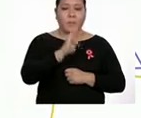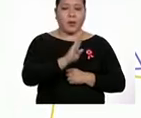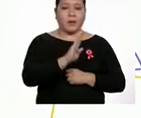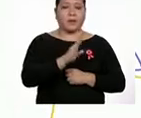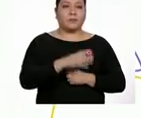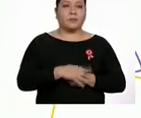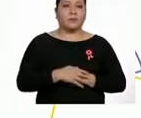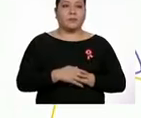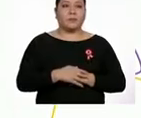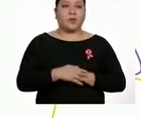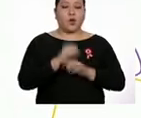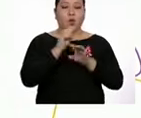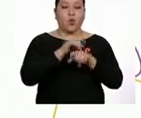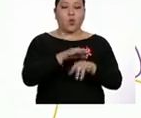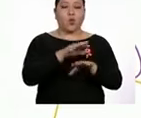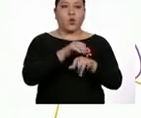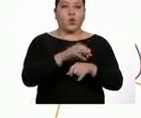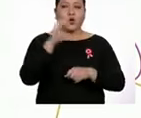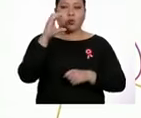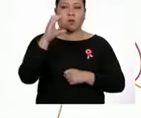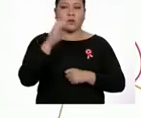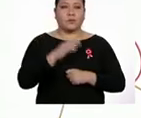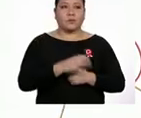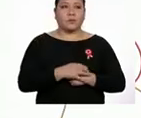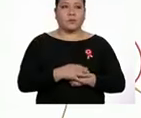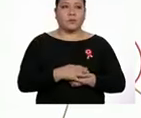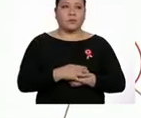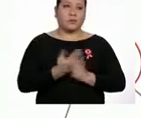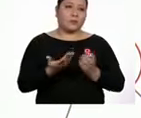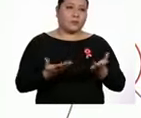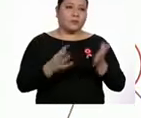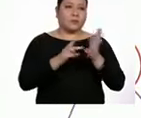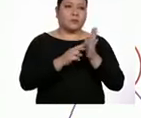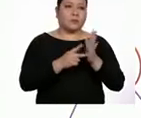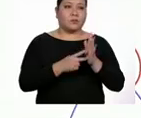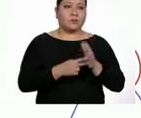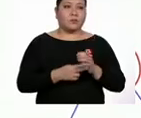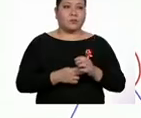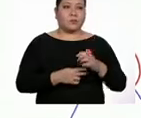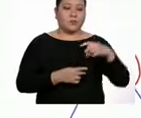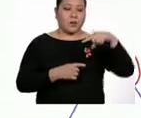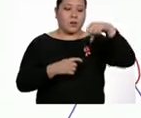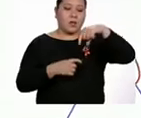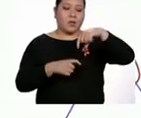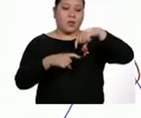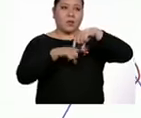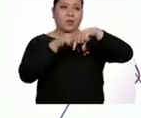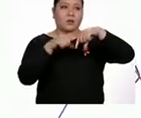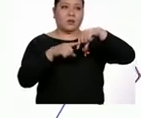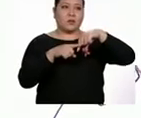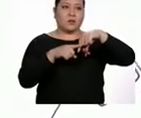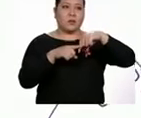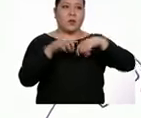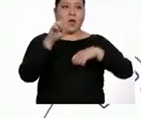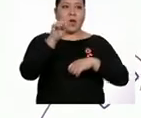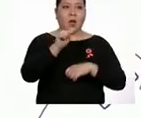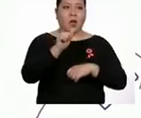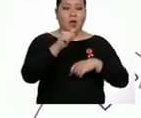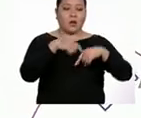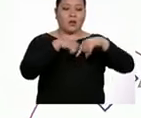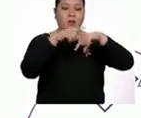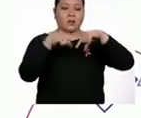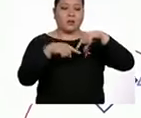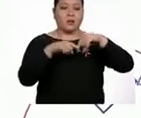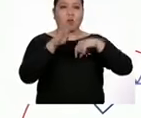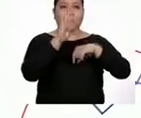B y julio con la C. Entonces, la intersección del intervalo A y el